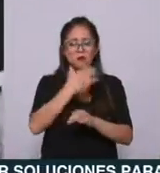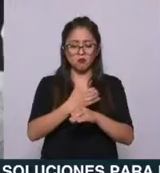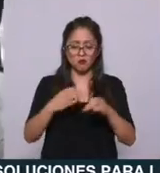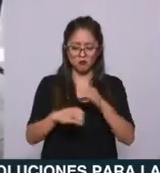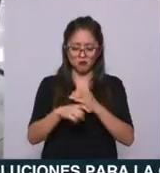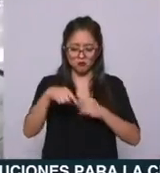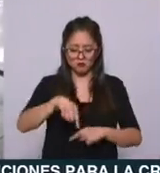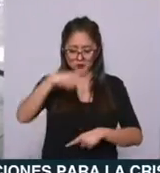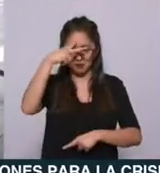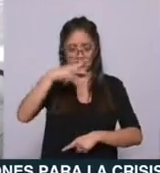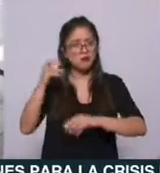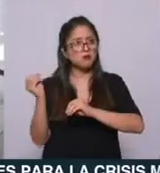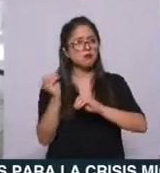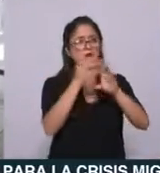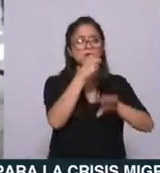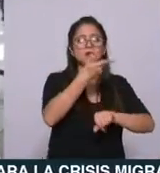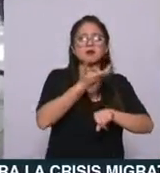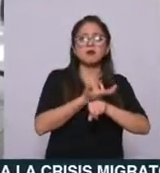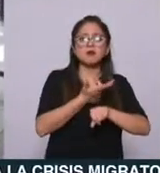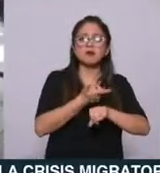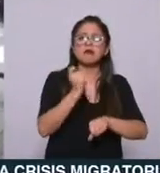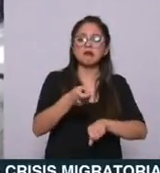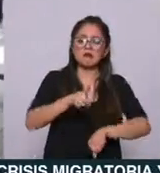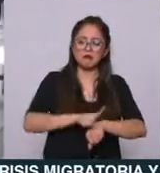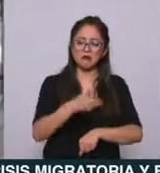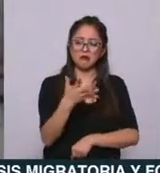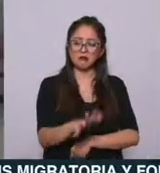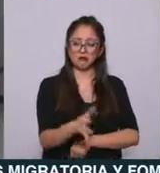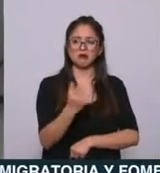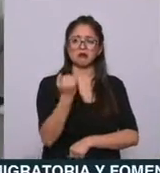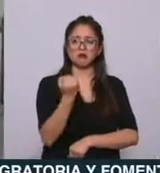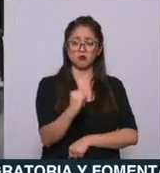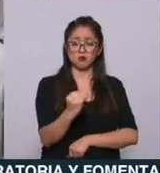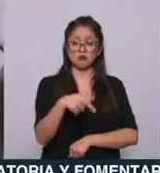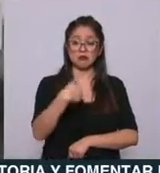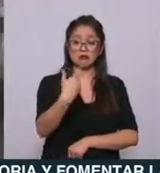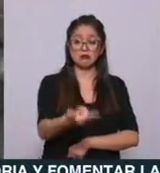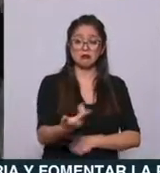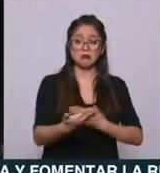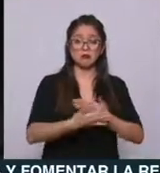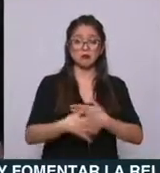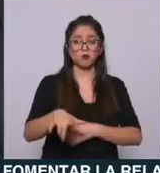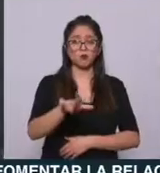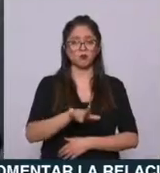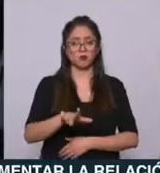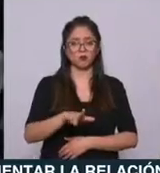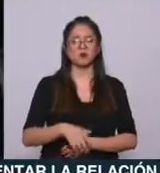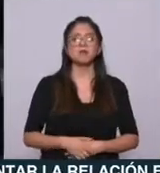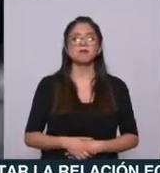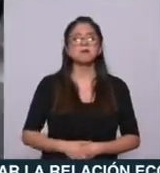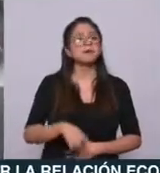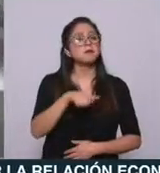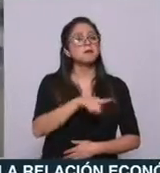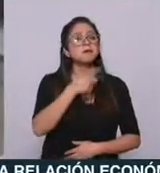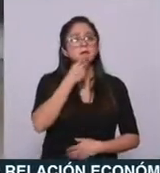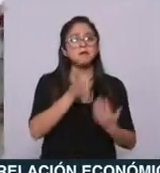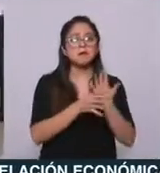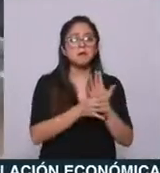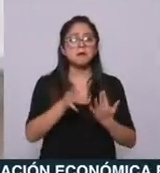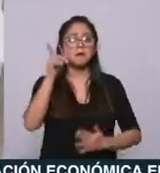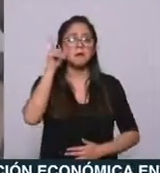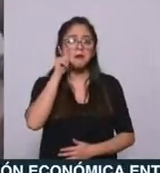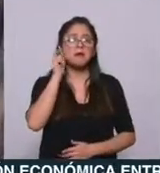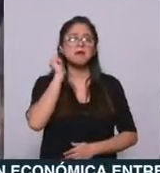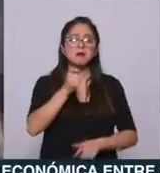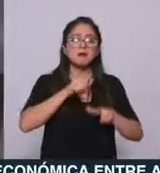mexicanos a los Estados Unidos a partir del 10 de junio, que es ya el próximo lunes. Se indicó que mañana continuarán las discusiones con